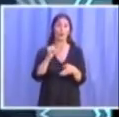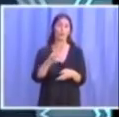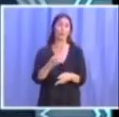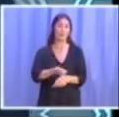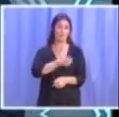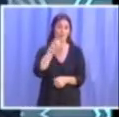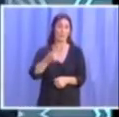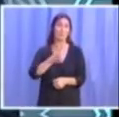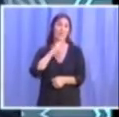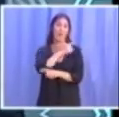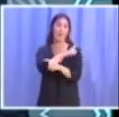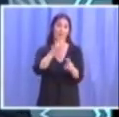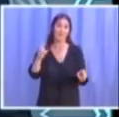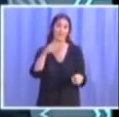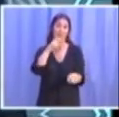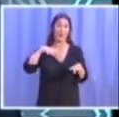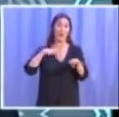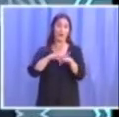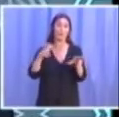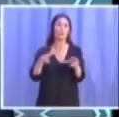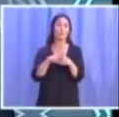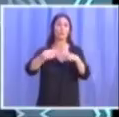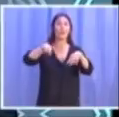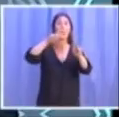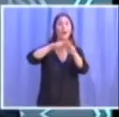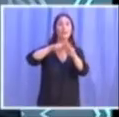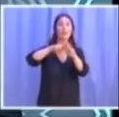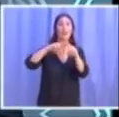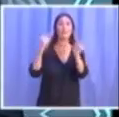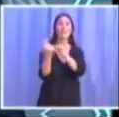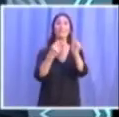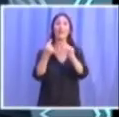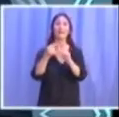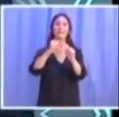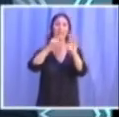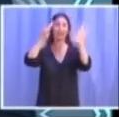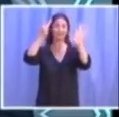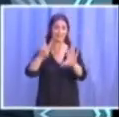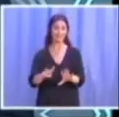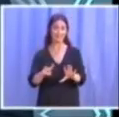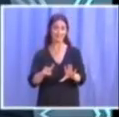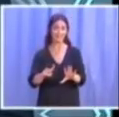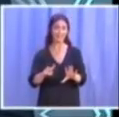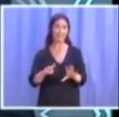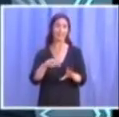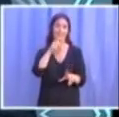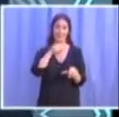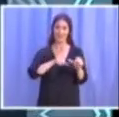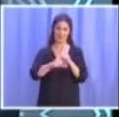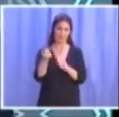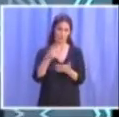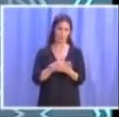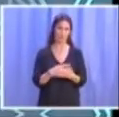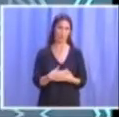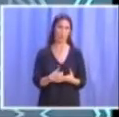quedan todavía. Les recordamos que estamos en redes sociales con el hashtag debate TG7. Publicidad y enseguida volvemos.